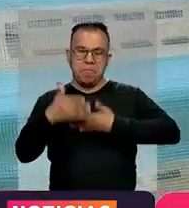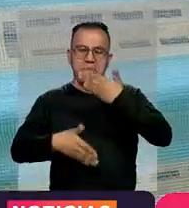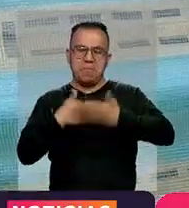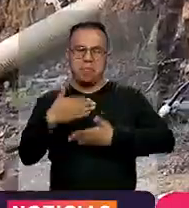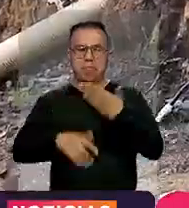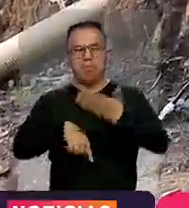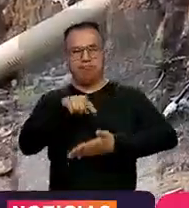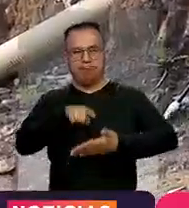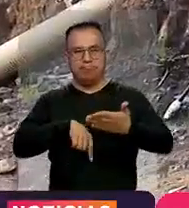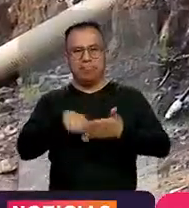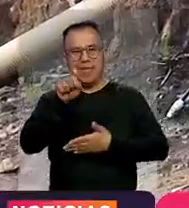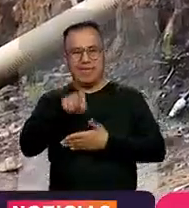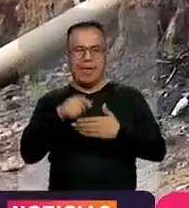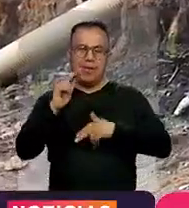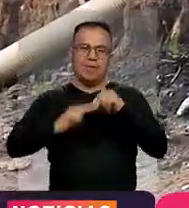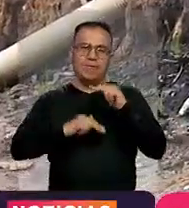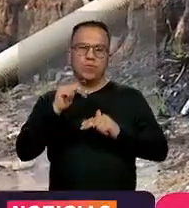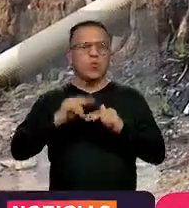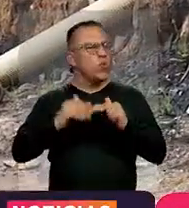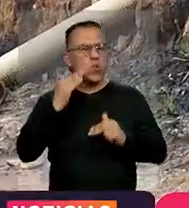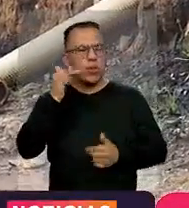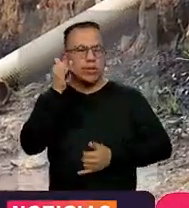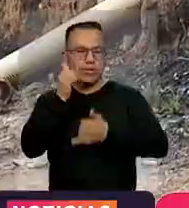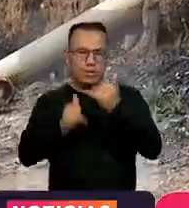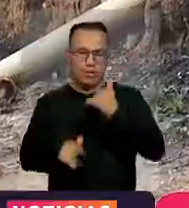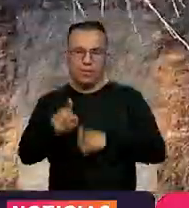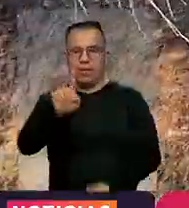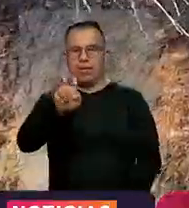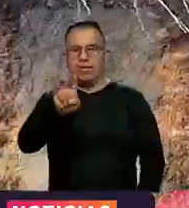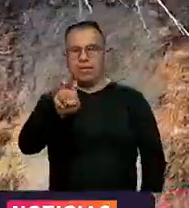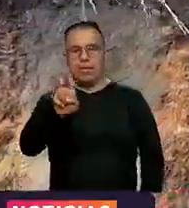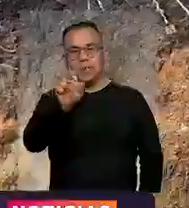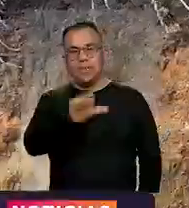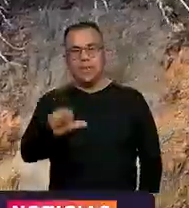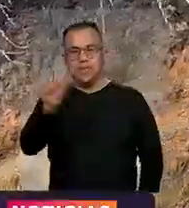y el contratista debe entregar la obra a más tardar el 7 de agosto de 2022.